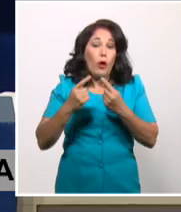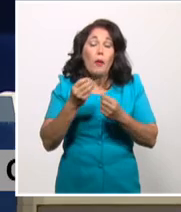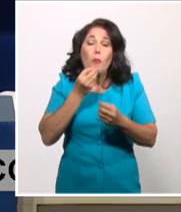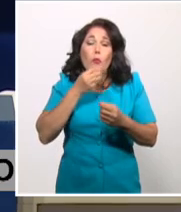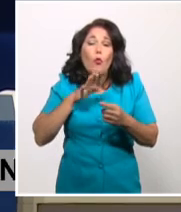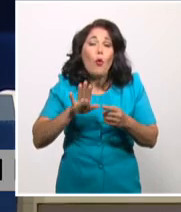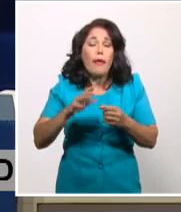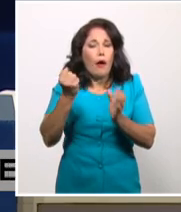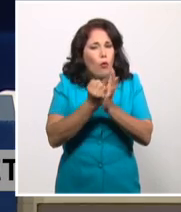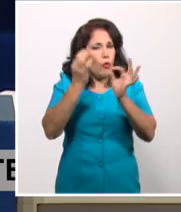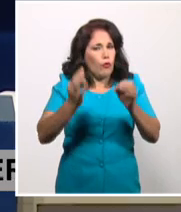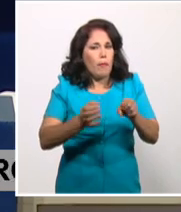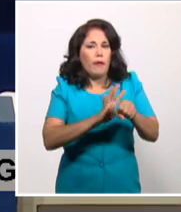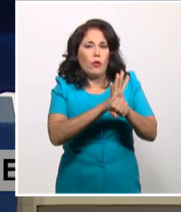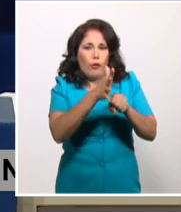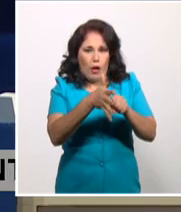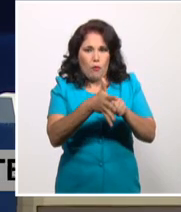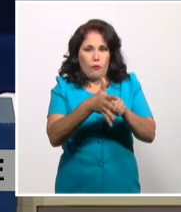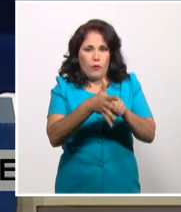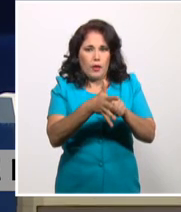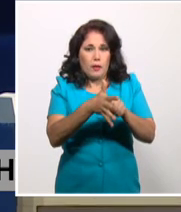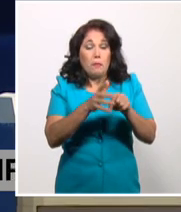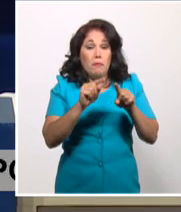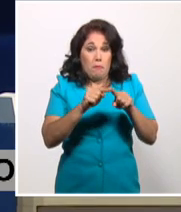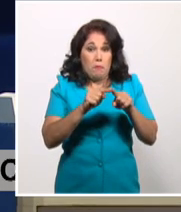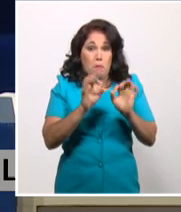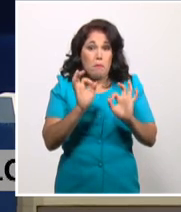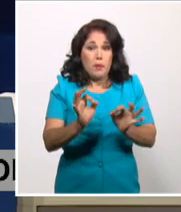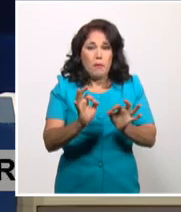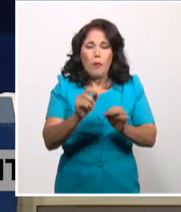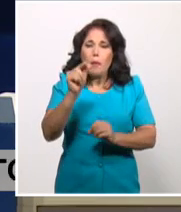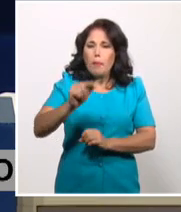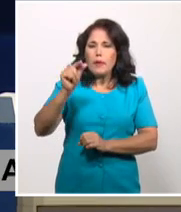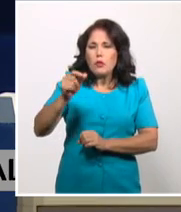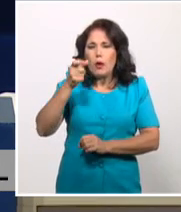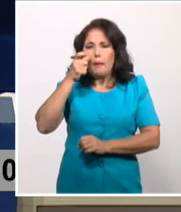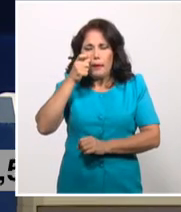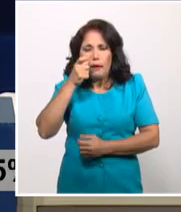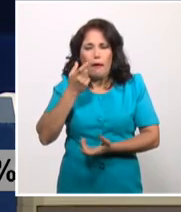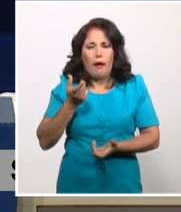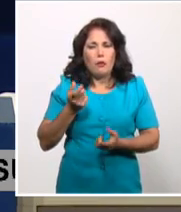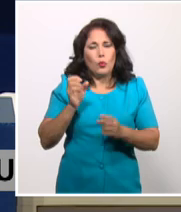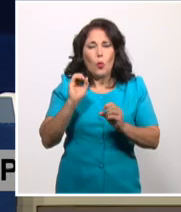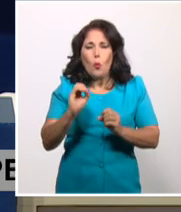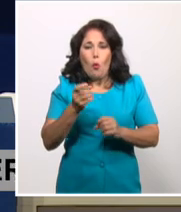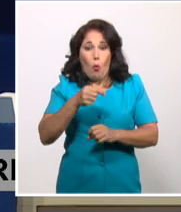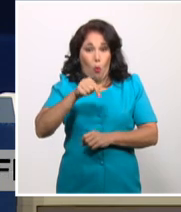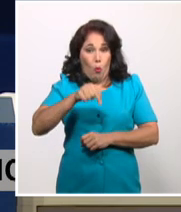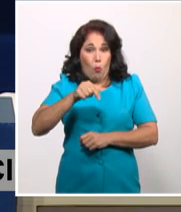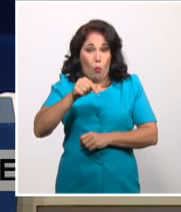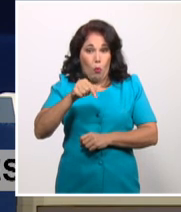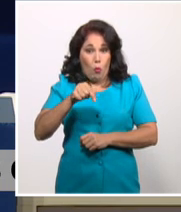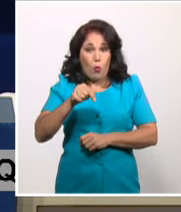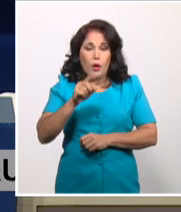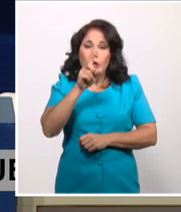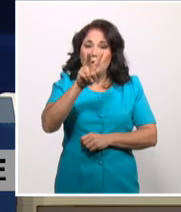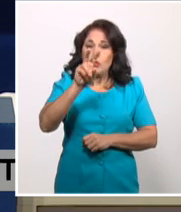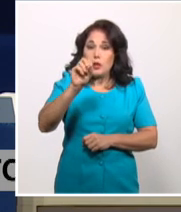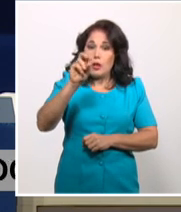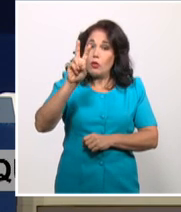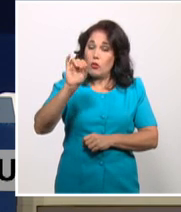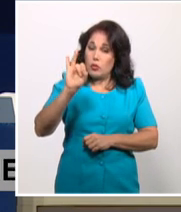por confirmación de esta enfermedad entre los que están en vigilancia, que en el día de hoy eran